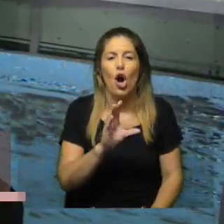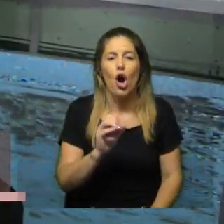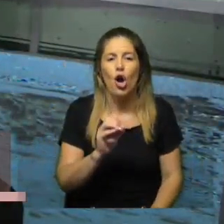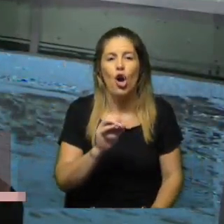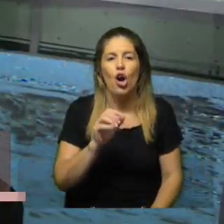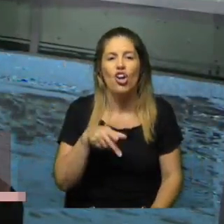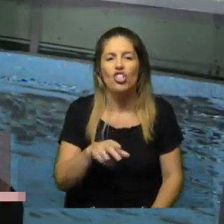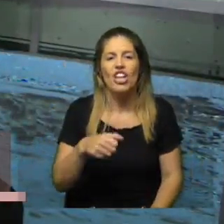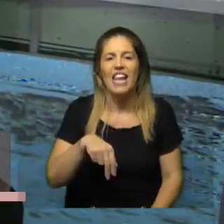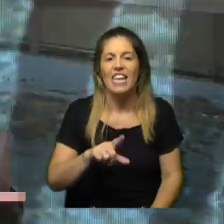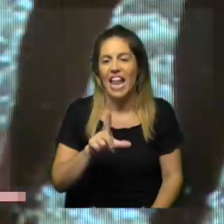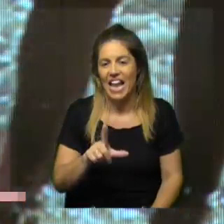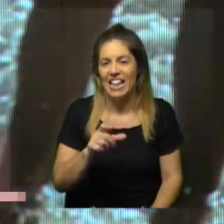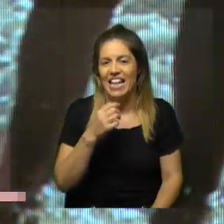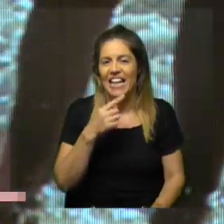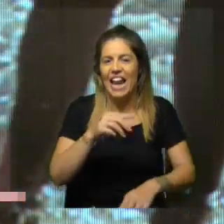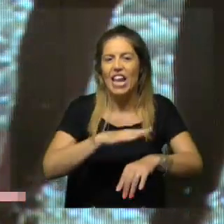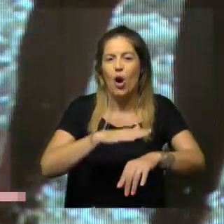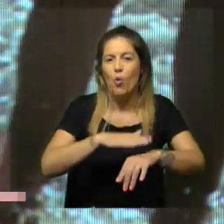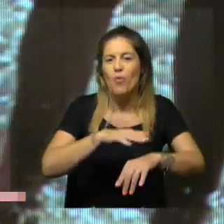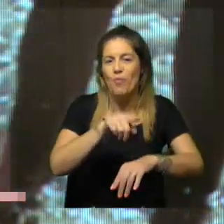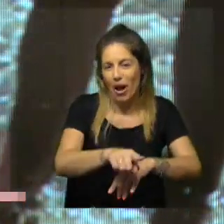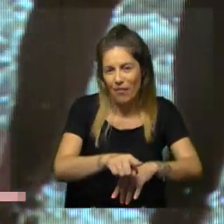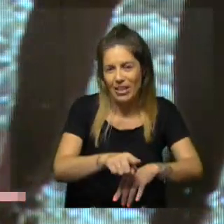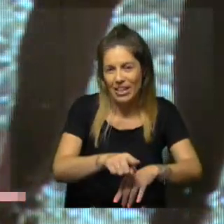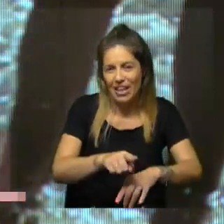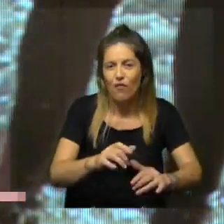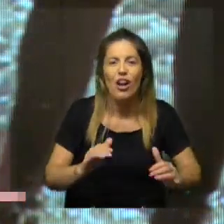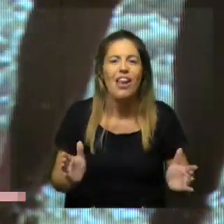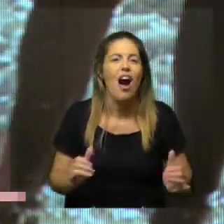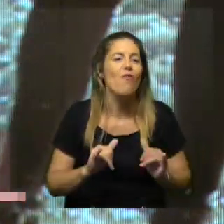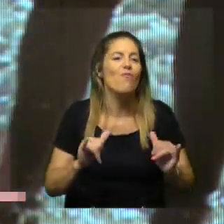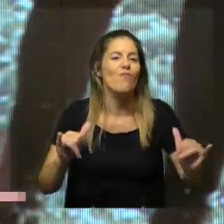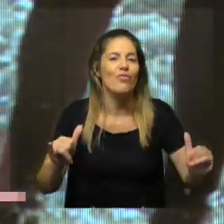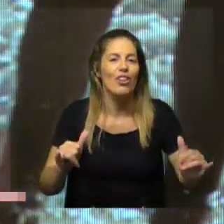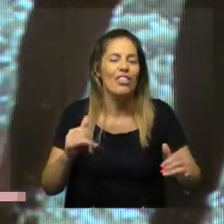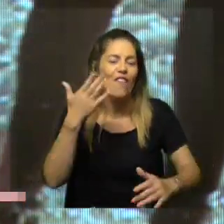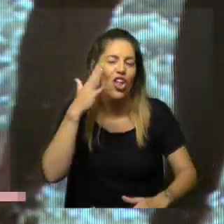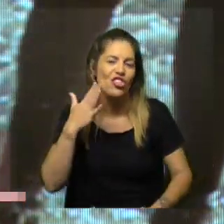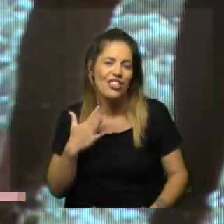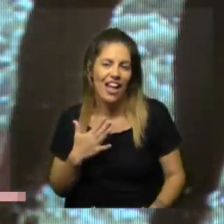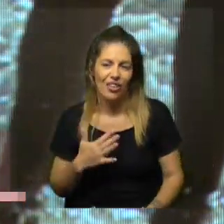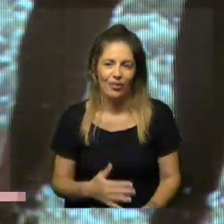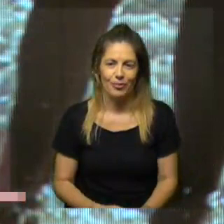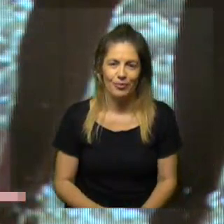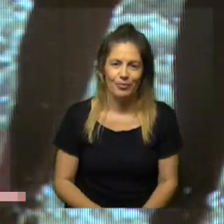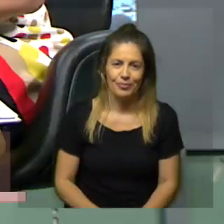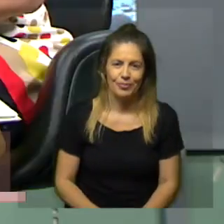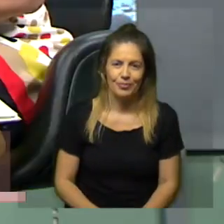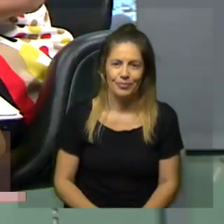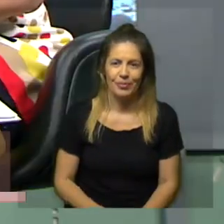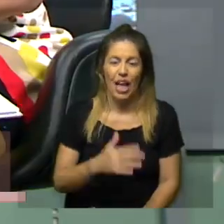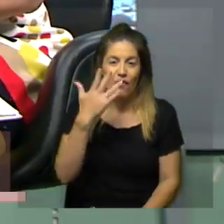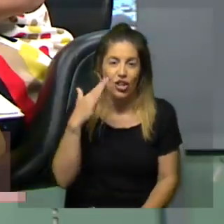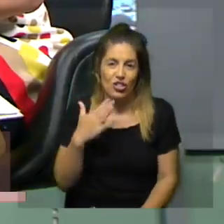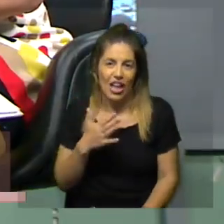la culpable de todo era Coco Chanel, que fue la que empezó a imponer la moda del bronceado. Sí, el bronceado más